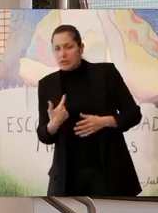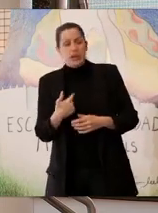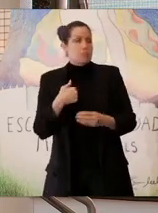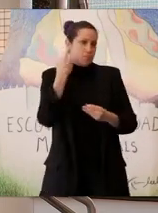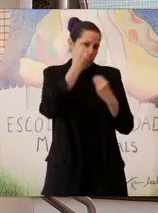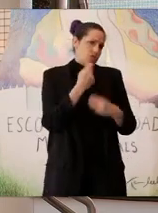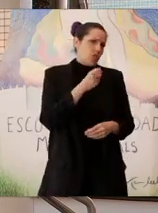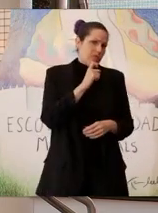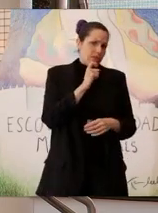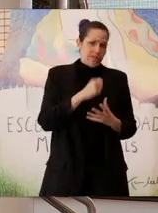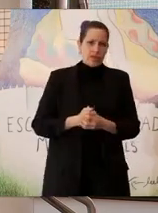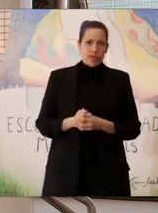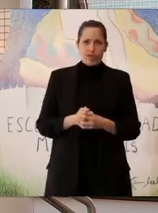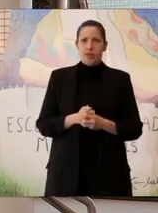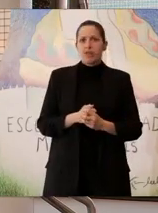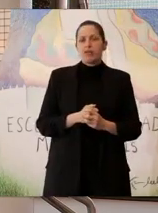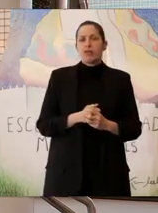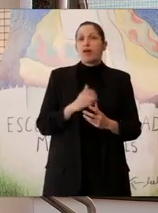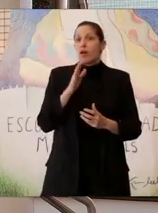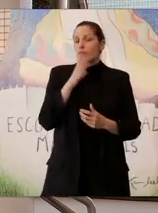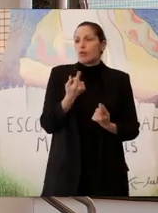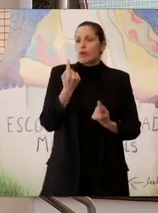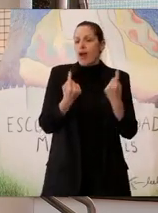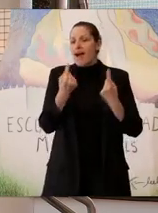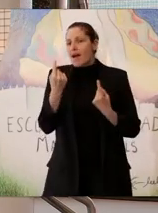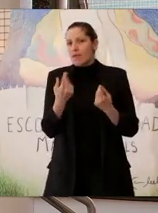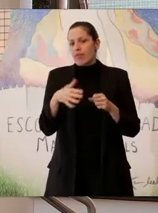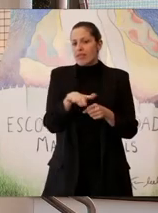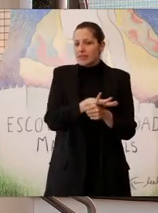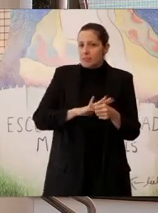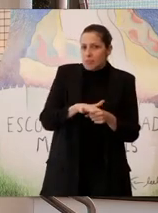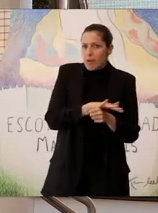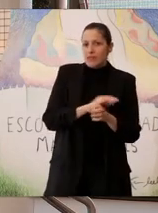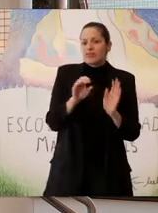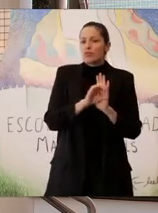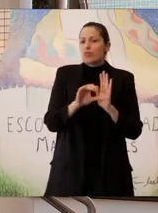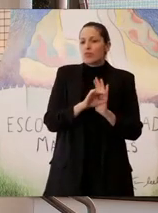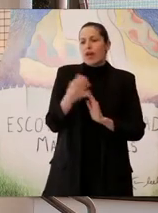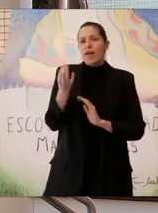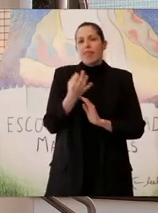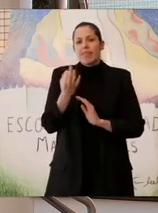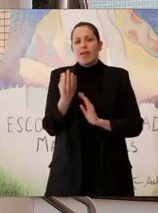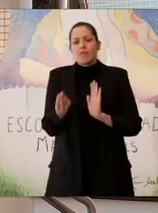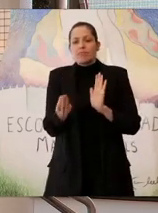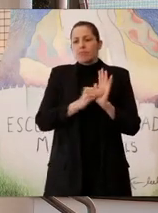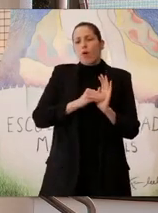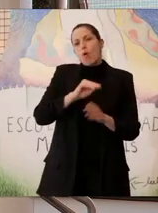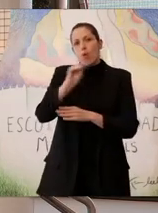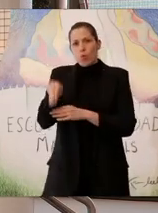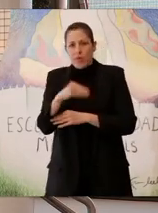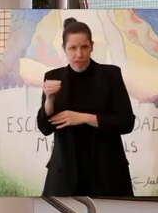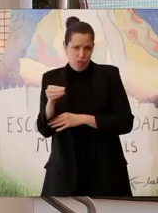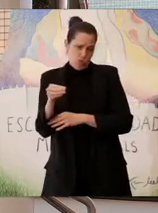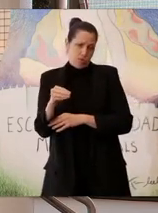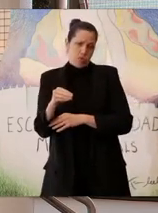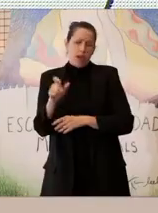también se está hablando de introducir en las bases curriculares los cuidados. Cuidados para personas dependientes, mayores o hijos o hijas.